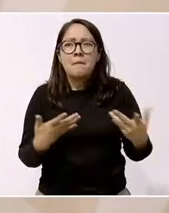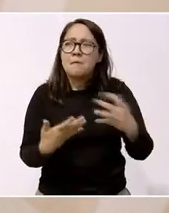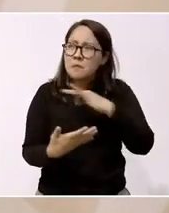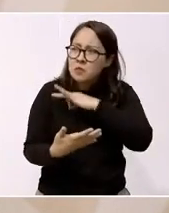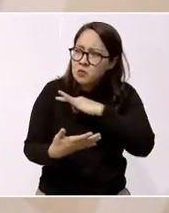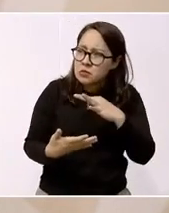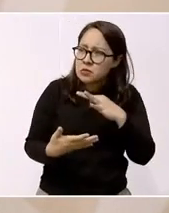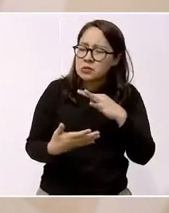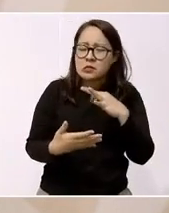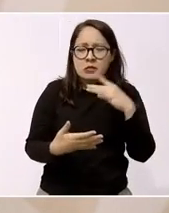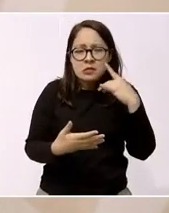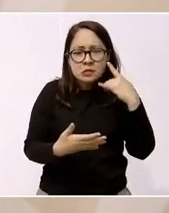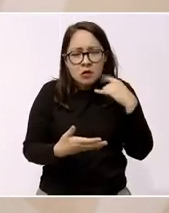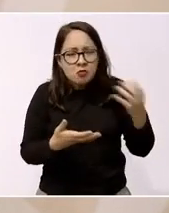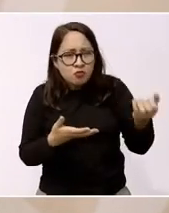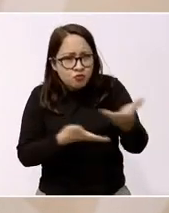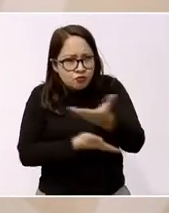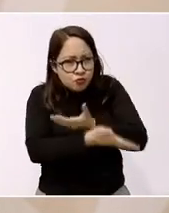calamidades.